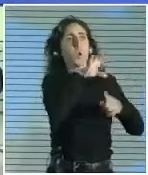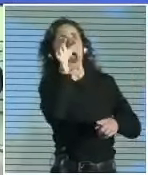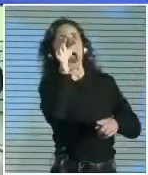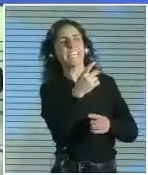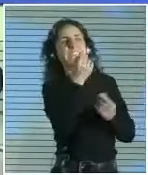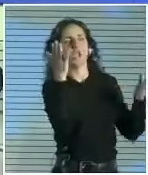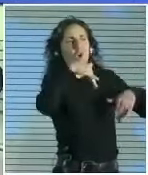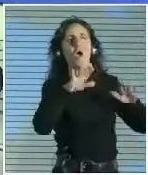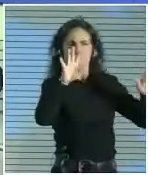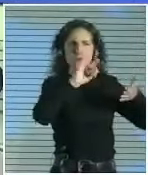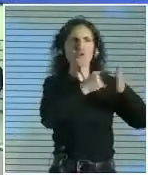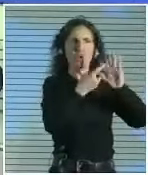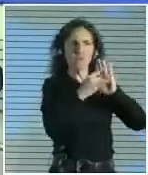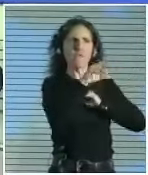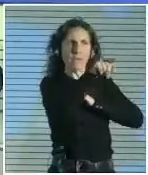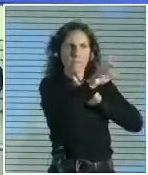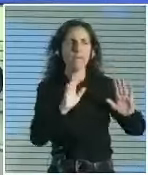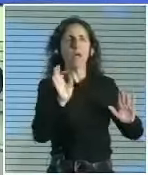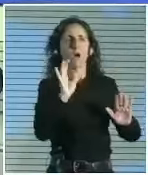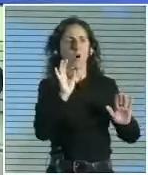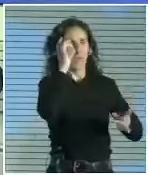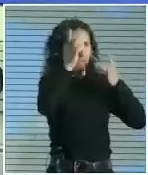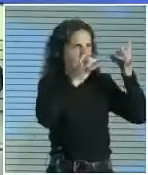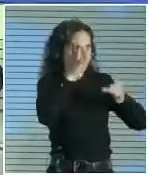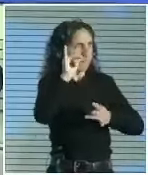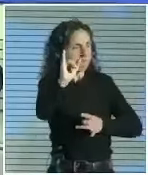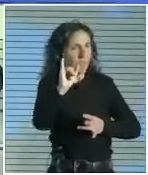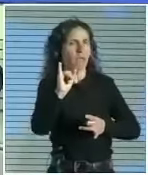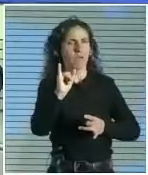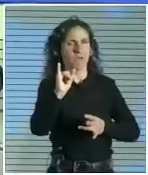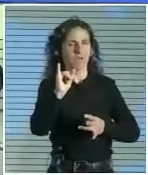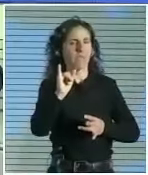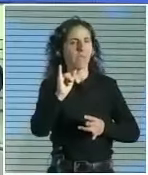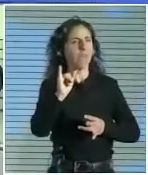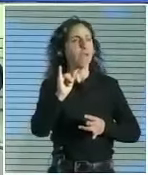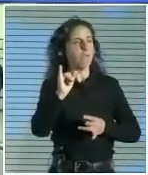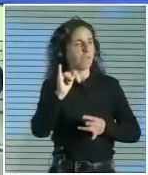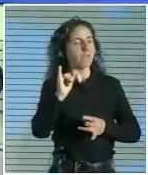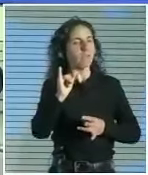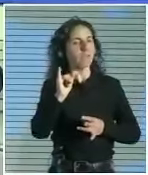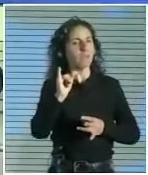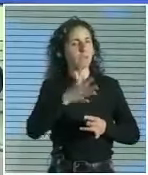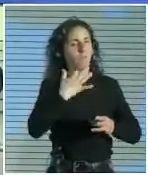hay soluciones y hay iniciativas que afortunadamente incluso suceden al margen de que las